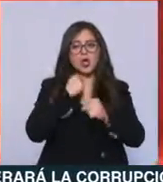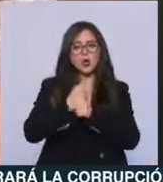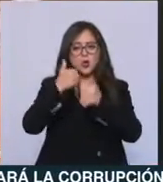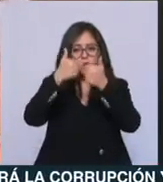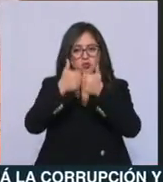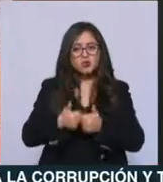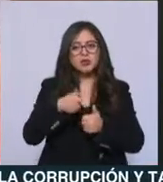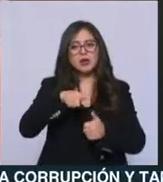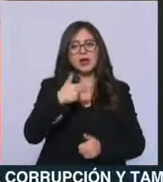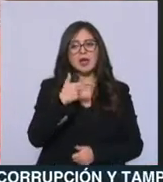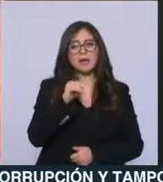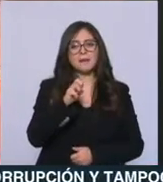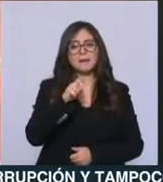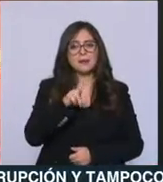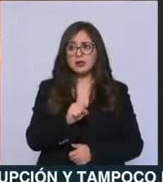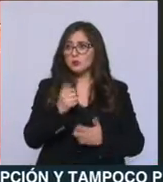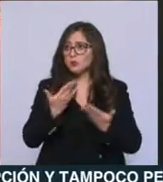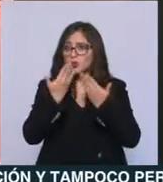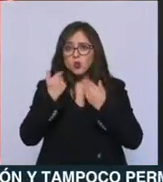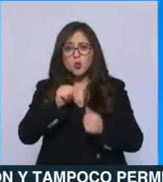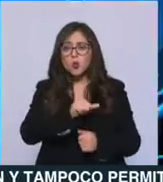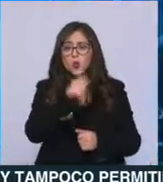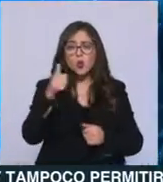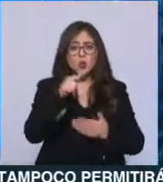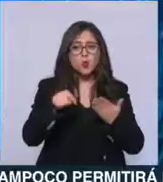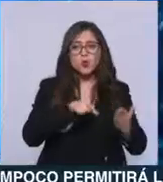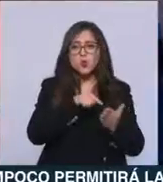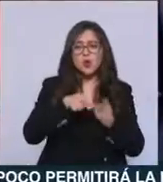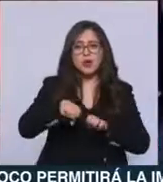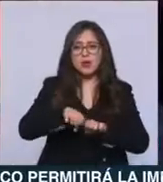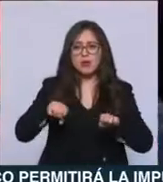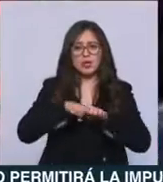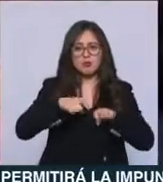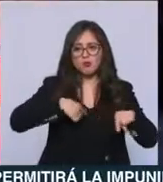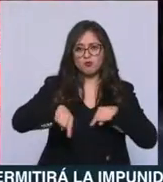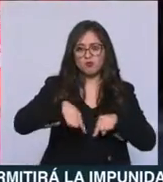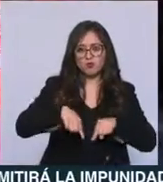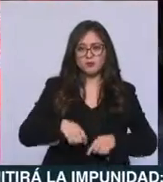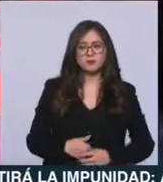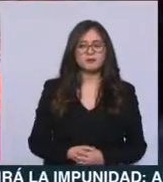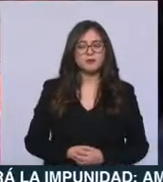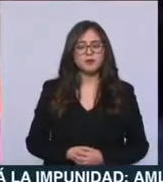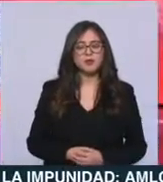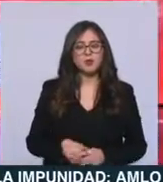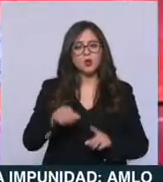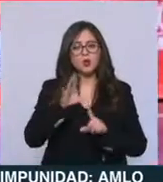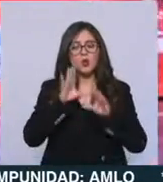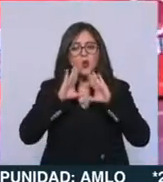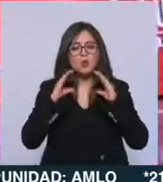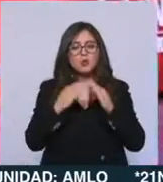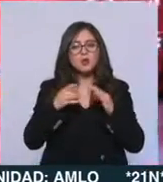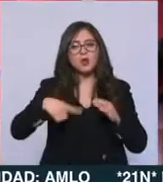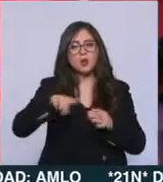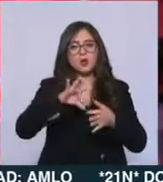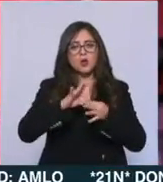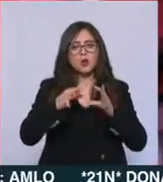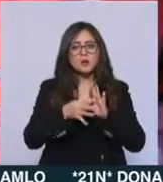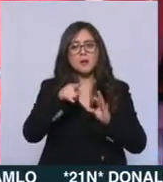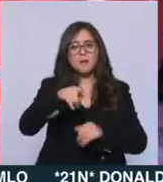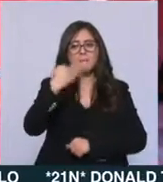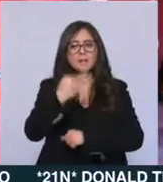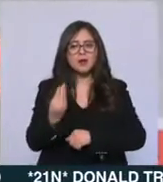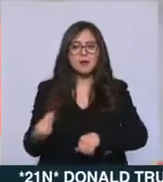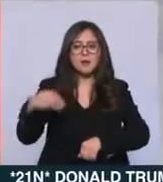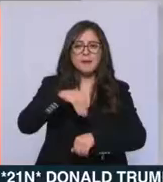con los Hammers en caso de no encontrar acomodo en otro club. El Comité Olímpico Internacional acordó incluir provisionalmente